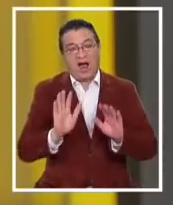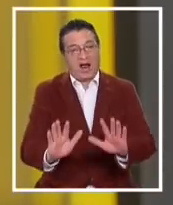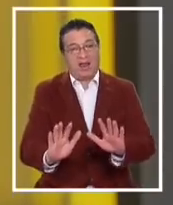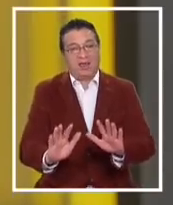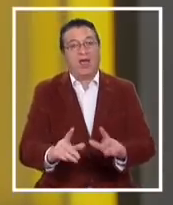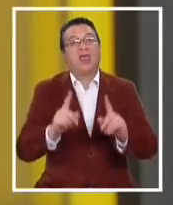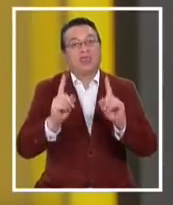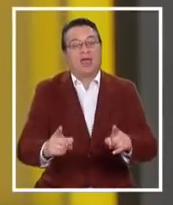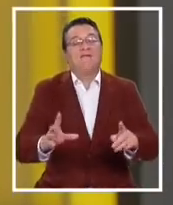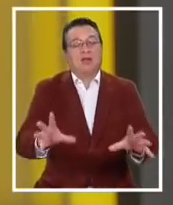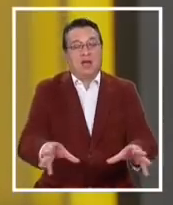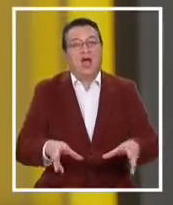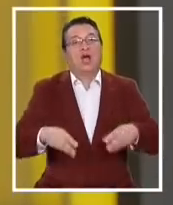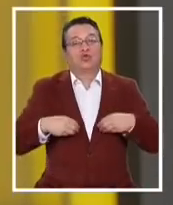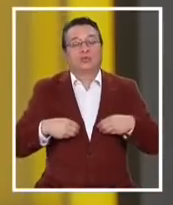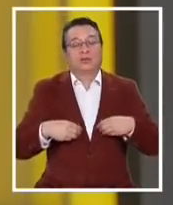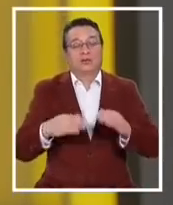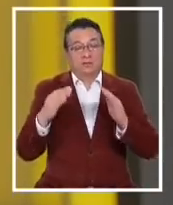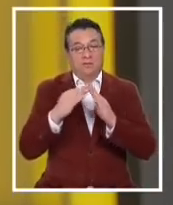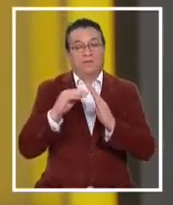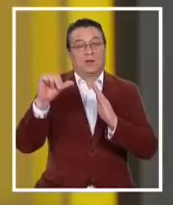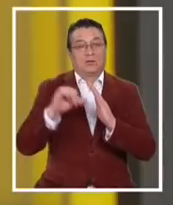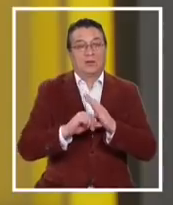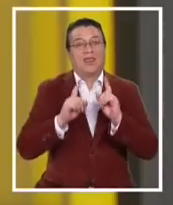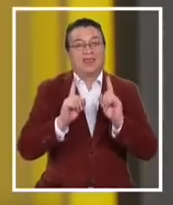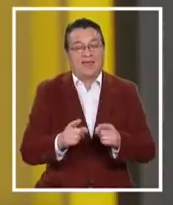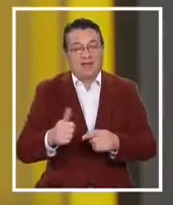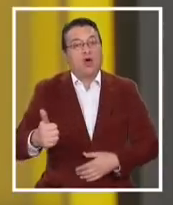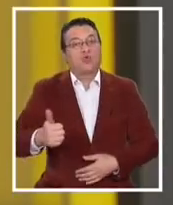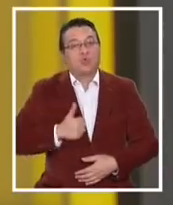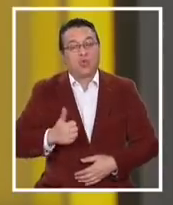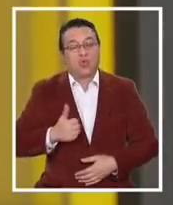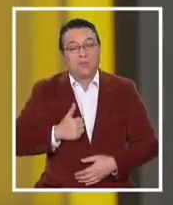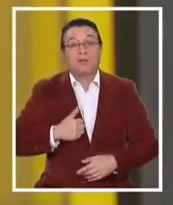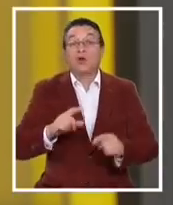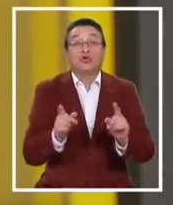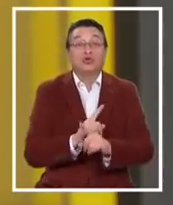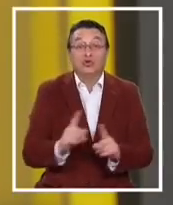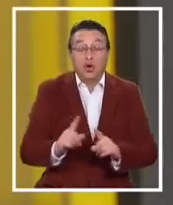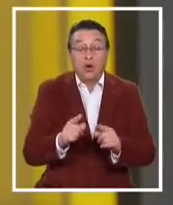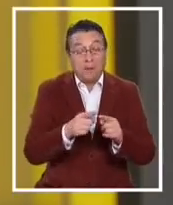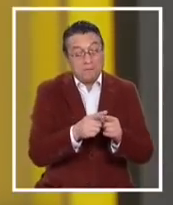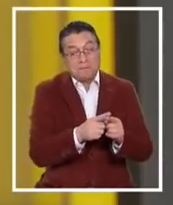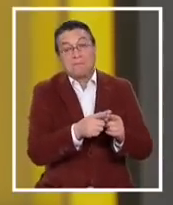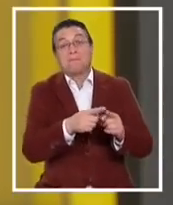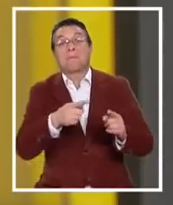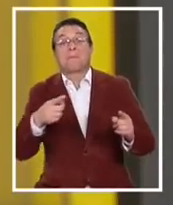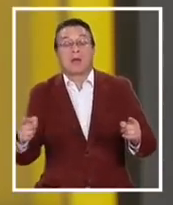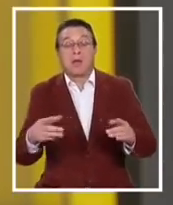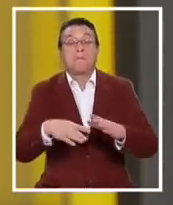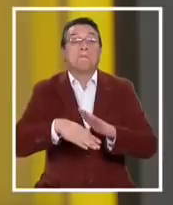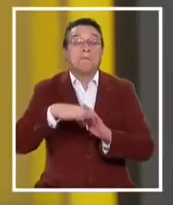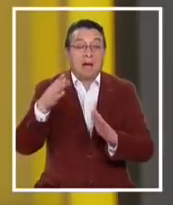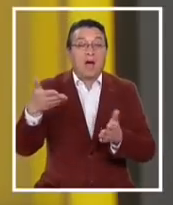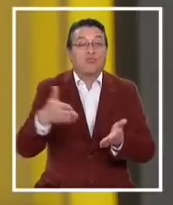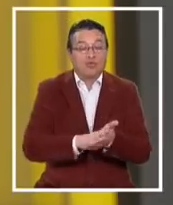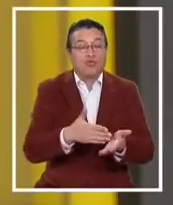gente tiene que asumir que la cuarentena hay que cumplirla, porque si no esto va a ser mucho más largo aún, con muchas más